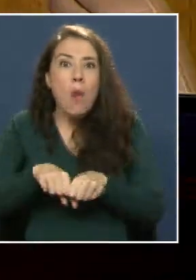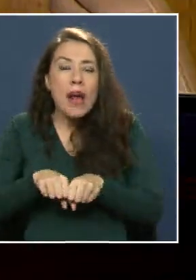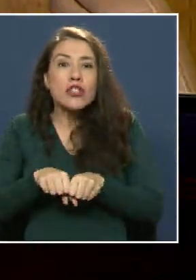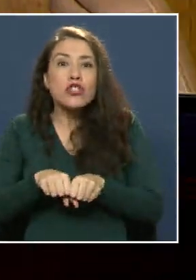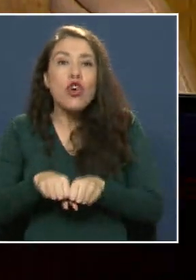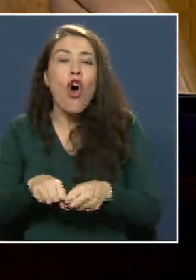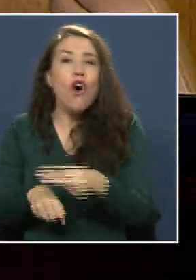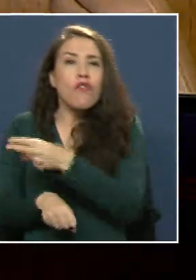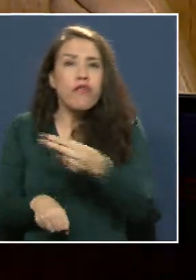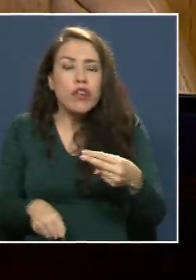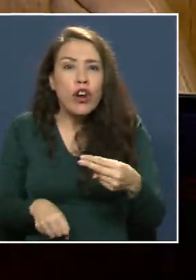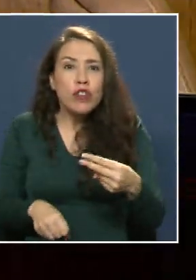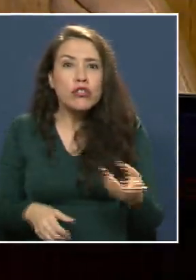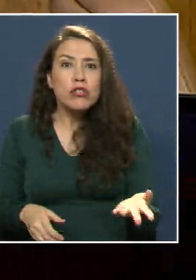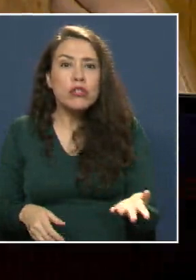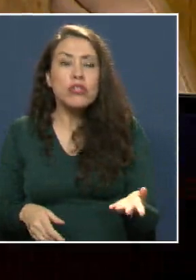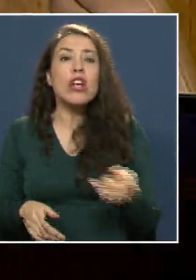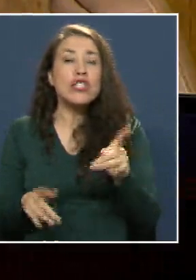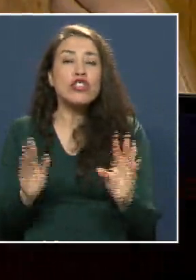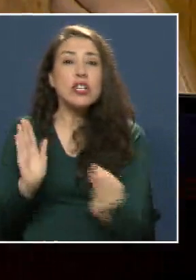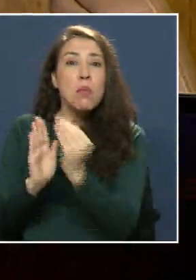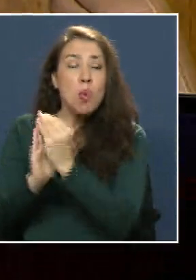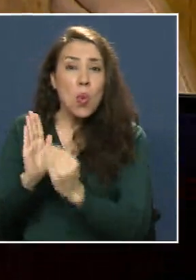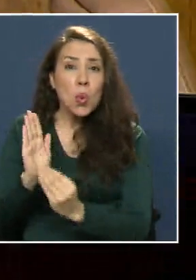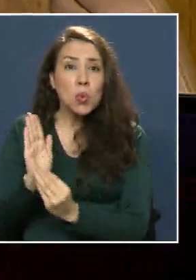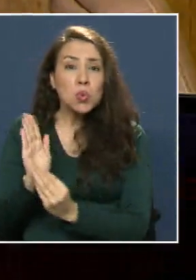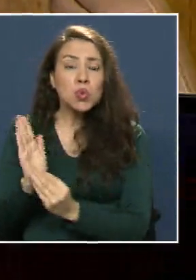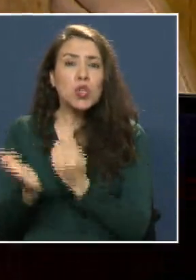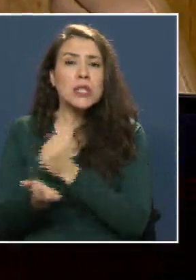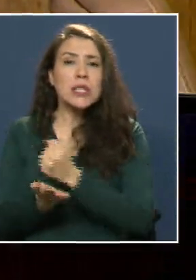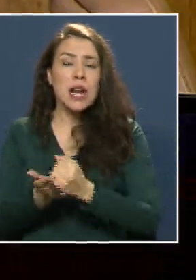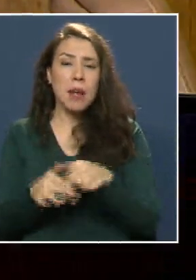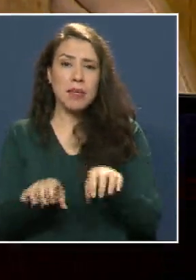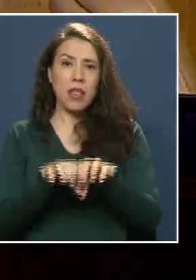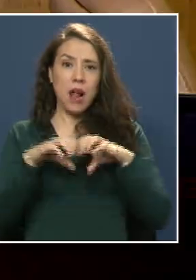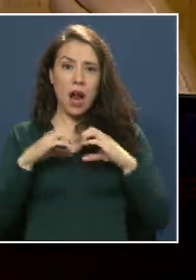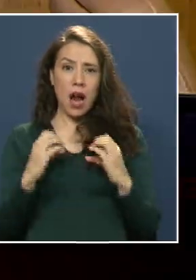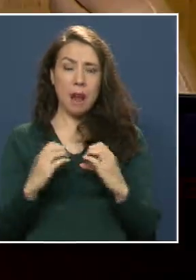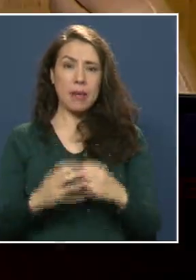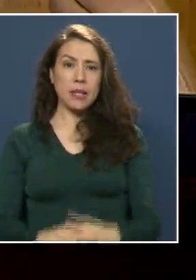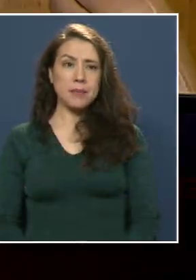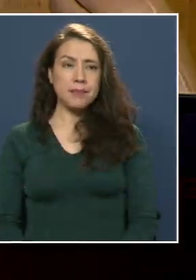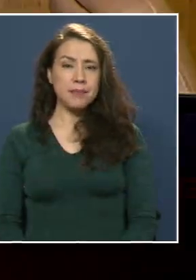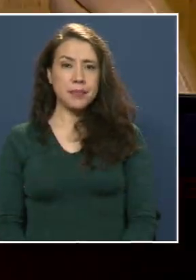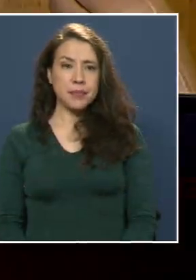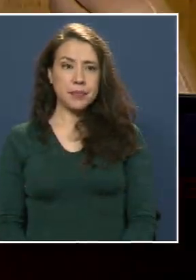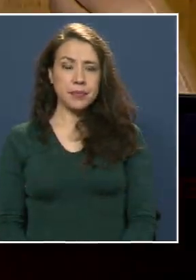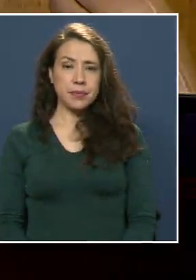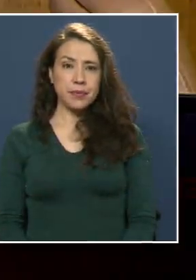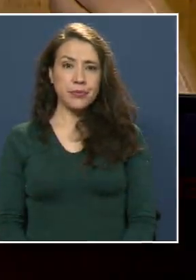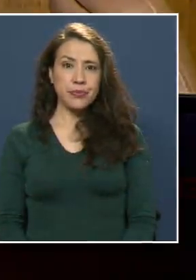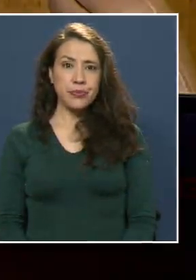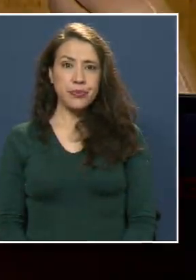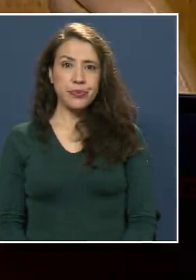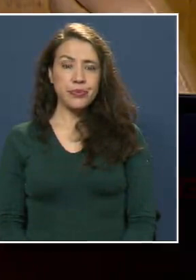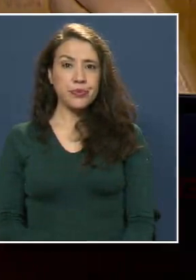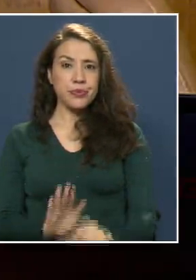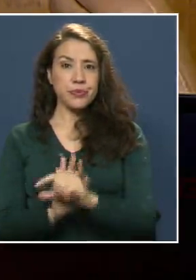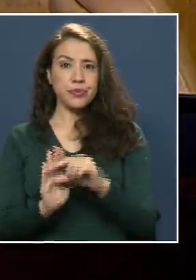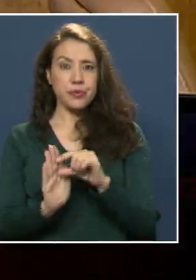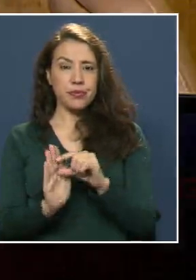y sustracción de menores que fue agregado en el trámite de la Cámara. Hay una indicación que